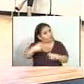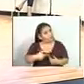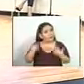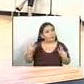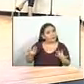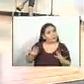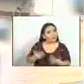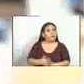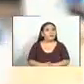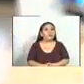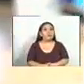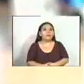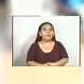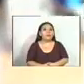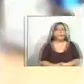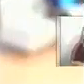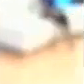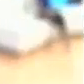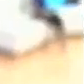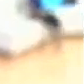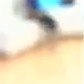de octubre de octubre de